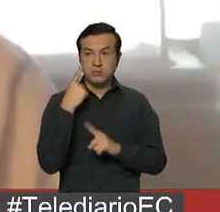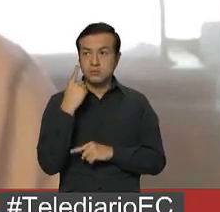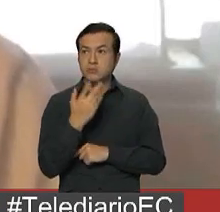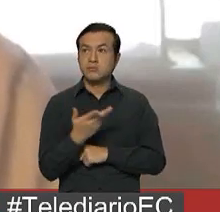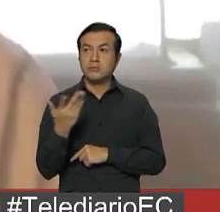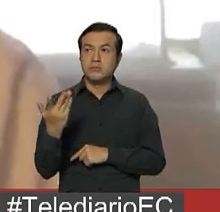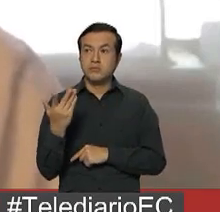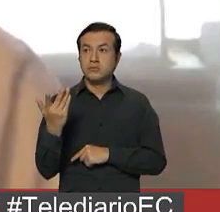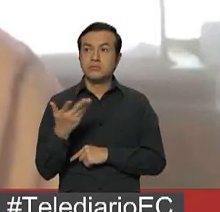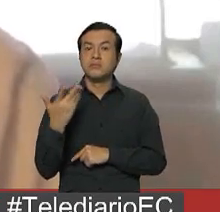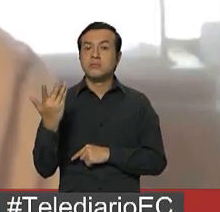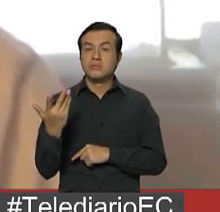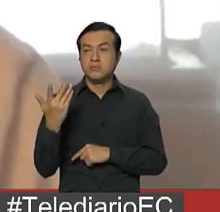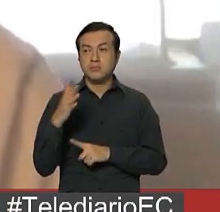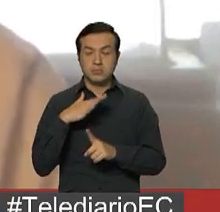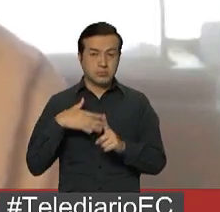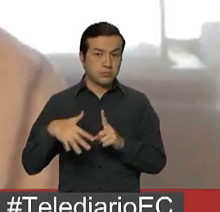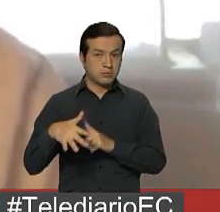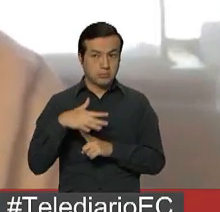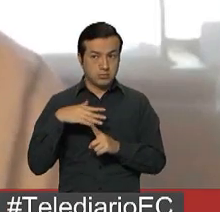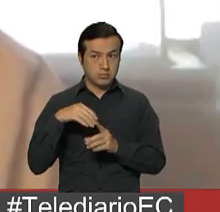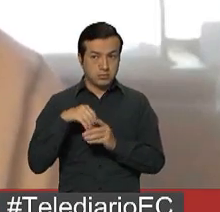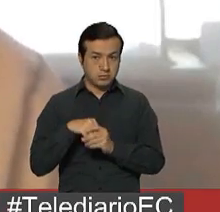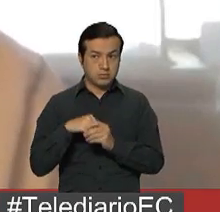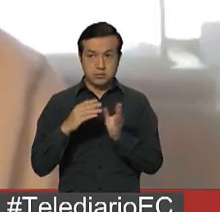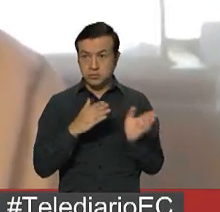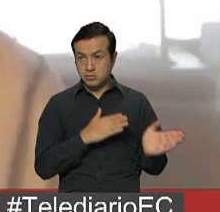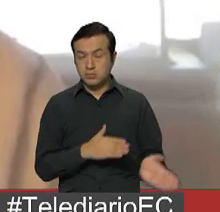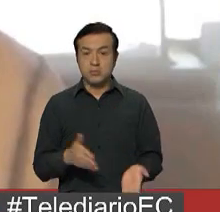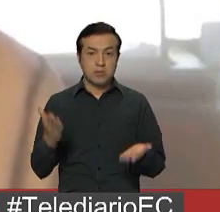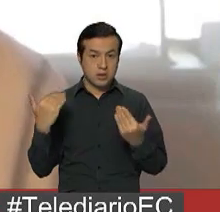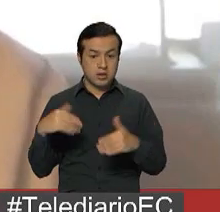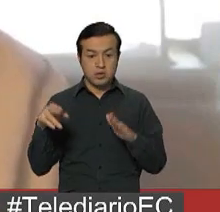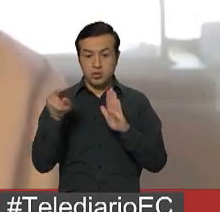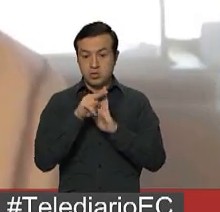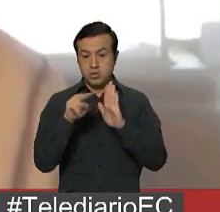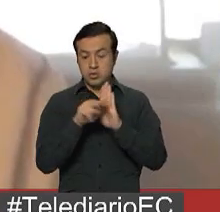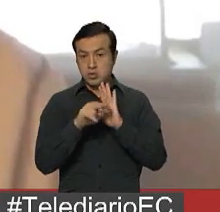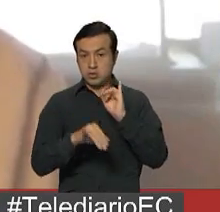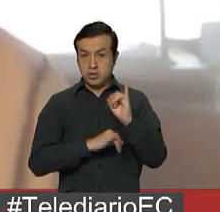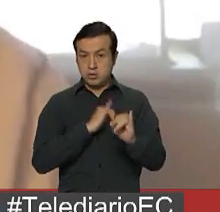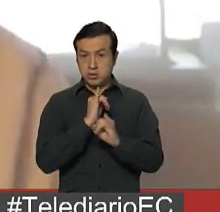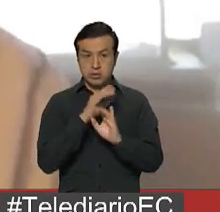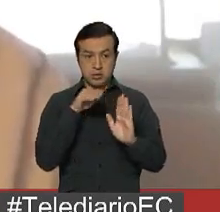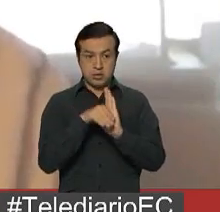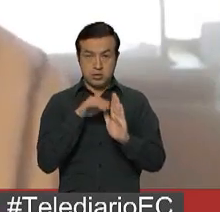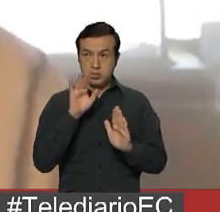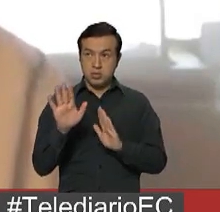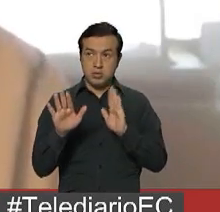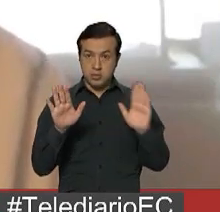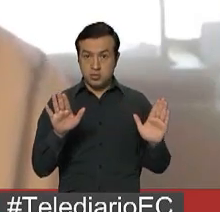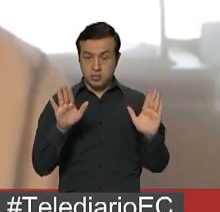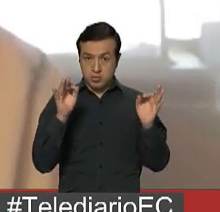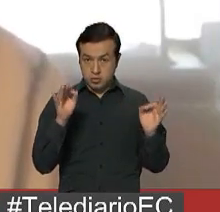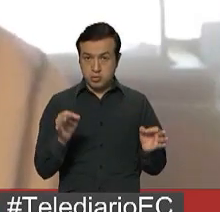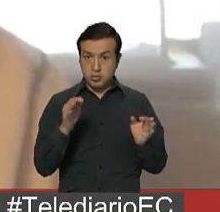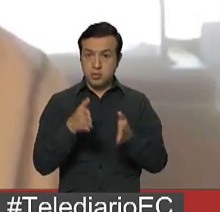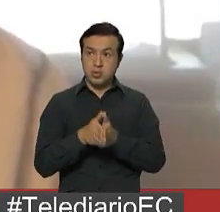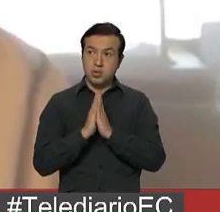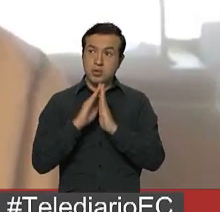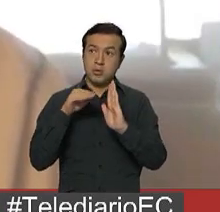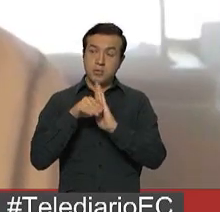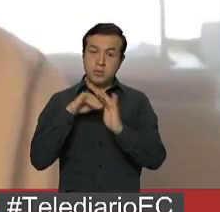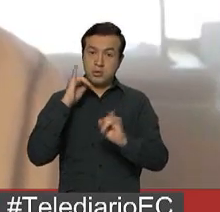hay la situación de que estando bajo estándares internacionales la banca puede también acudir a las